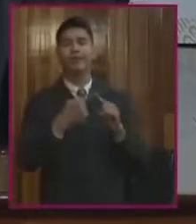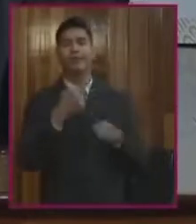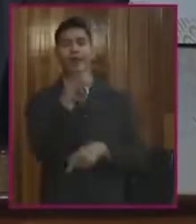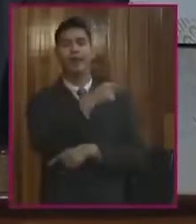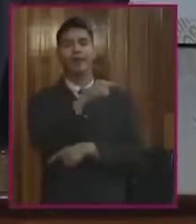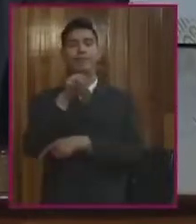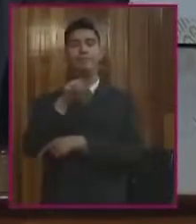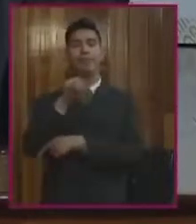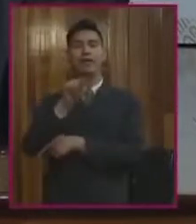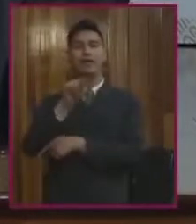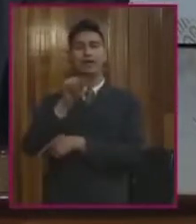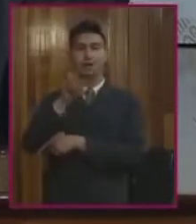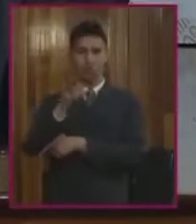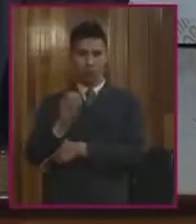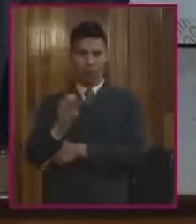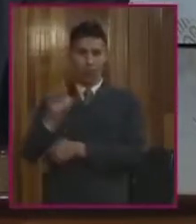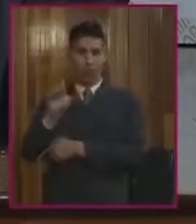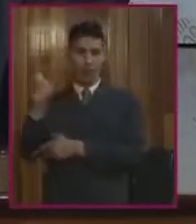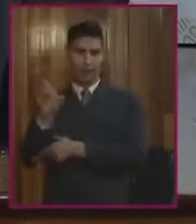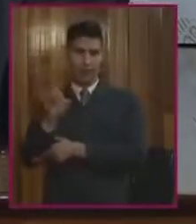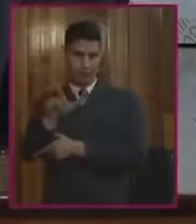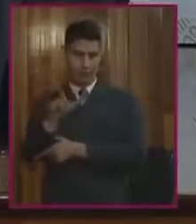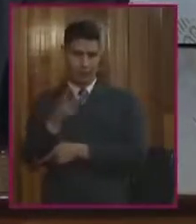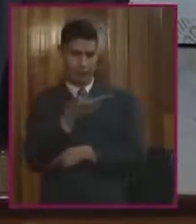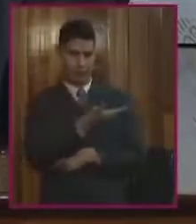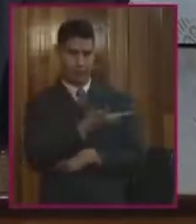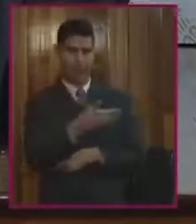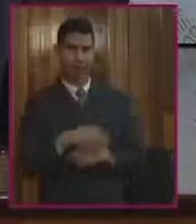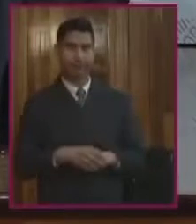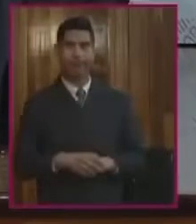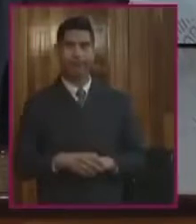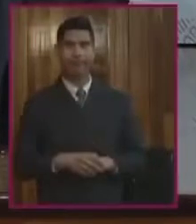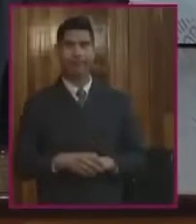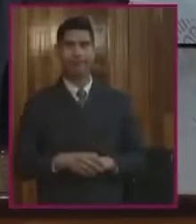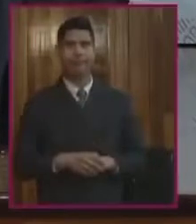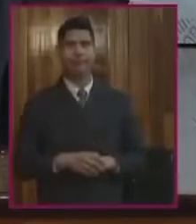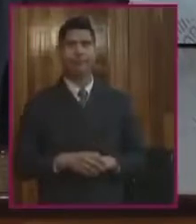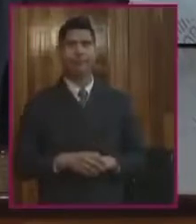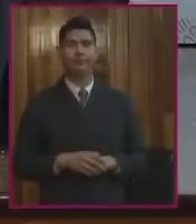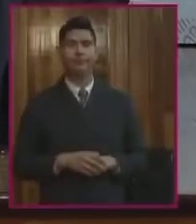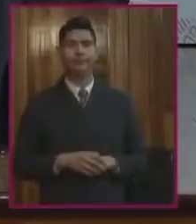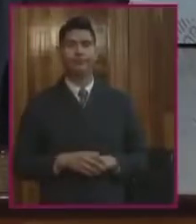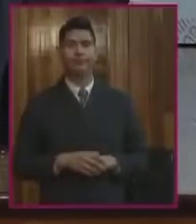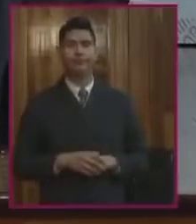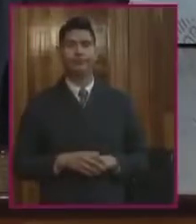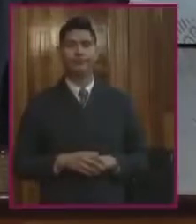Axel. Adelante, maestro. Muchas gracias.